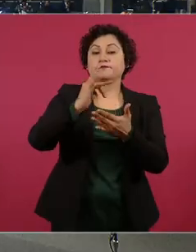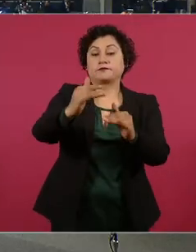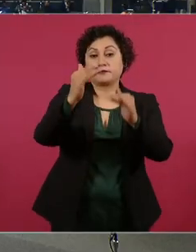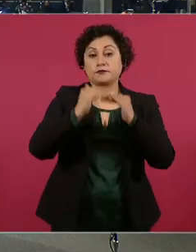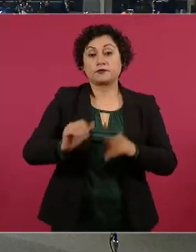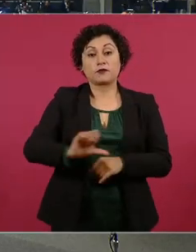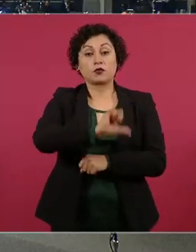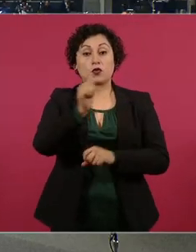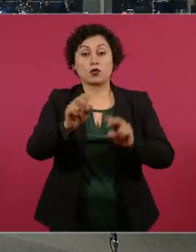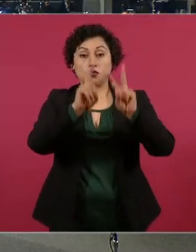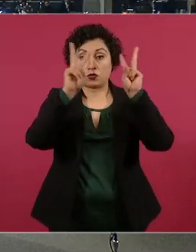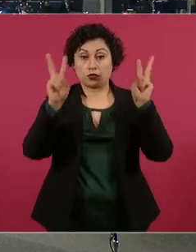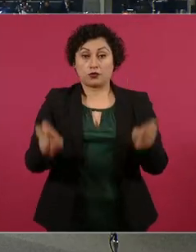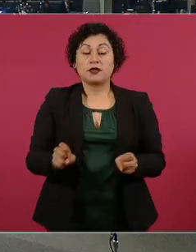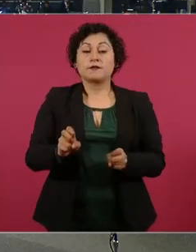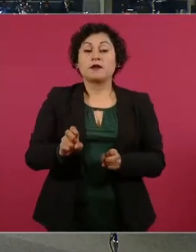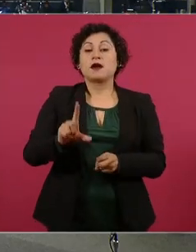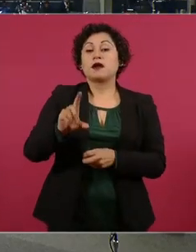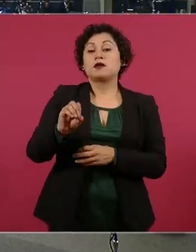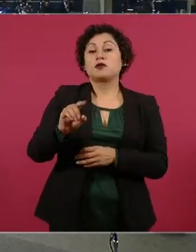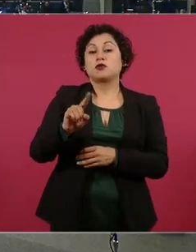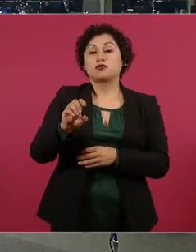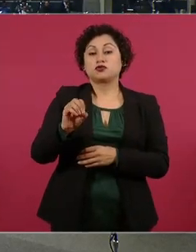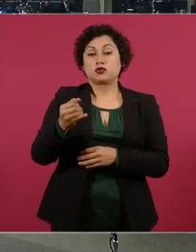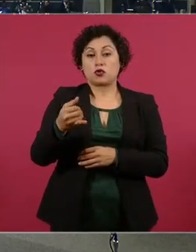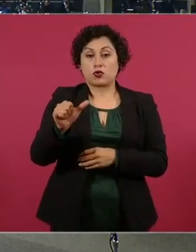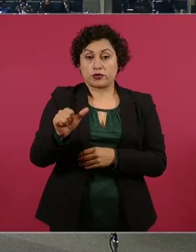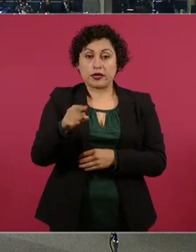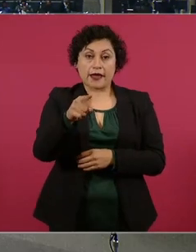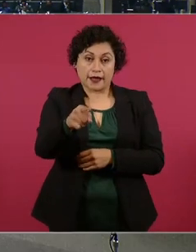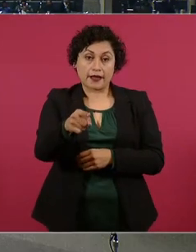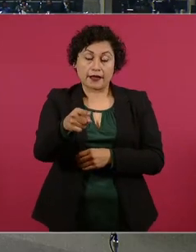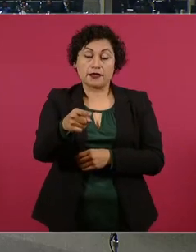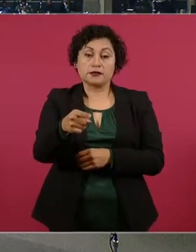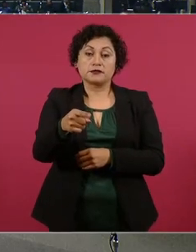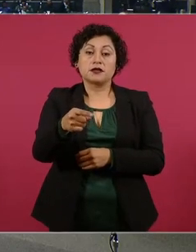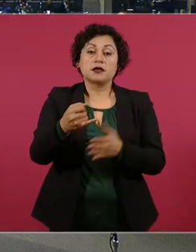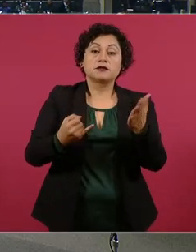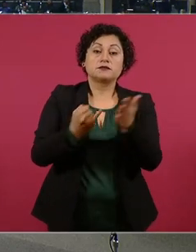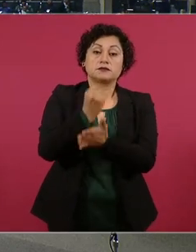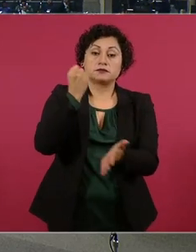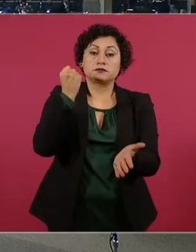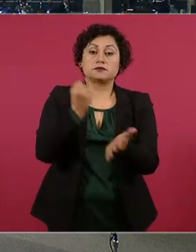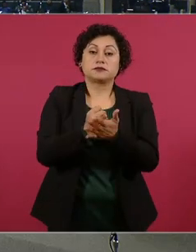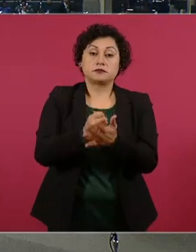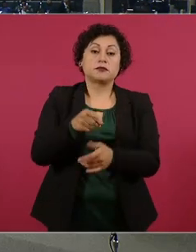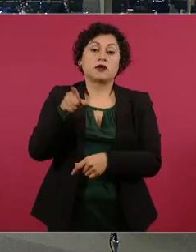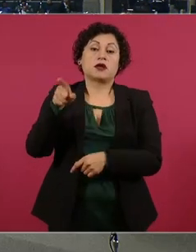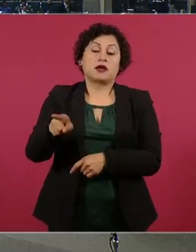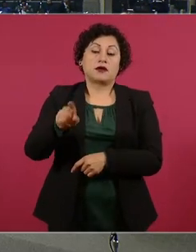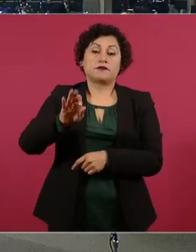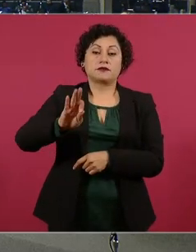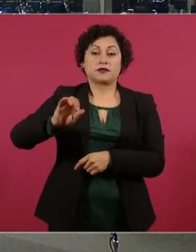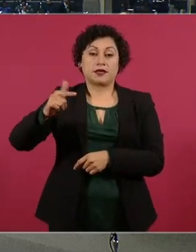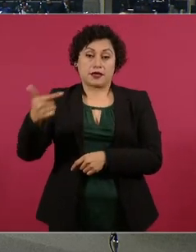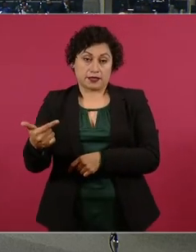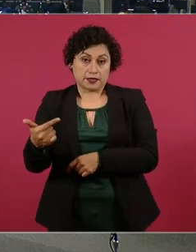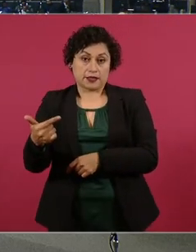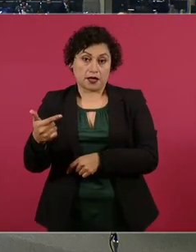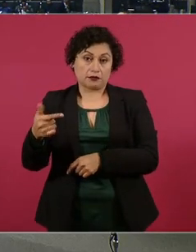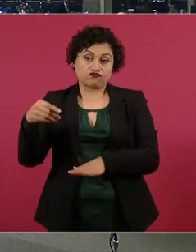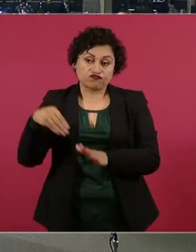de Emilio Lozoya, si considera este fallo como otra derrota de la Fiscalía General y si piensa presentar alguna nueva